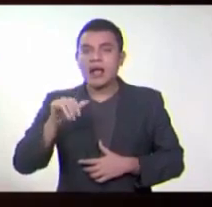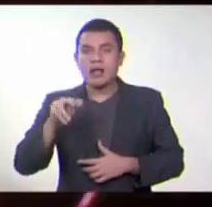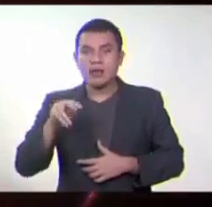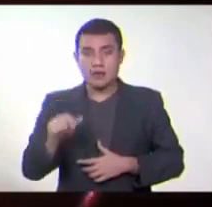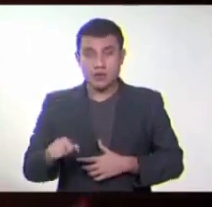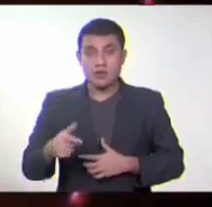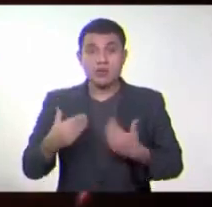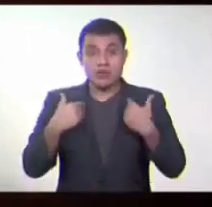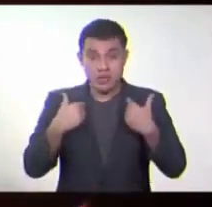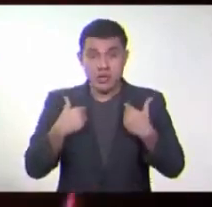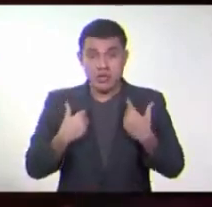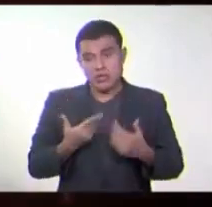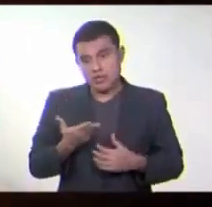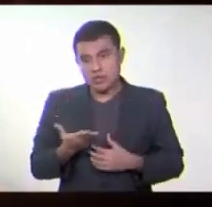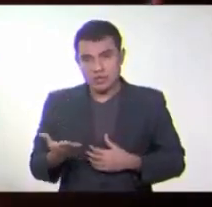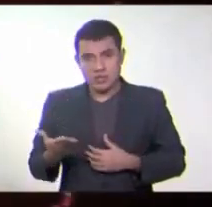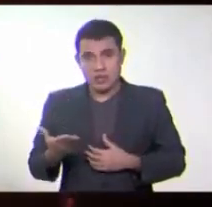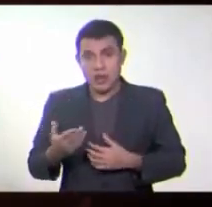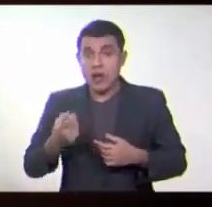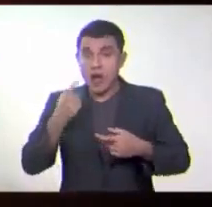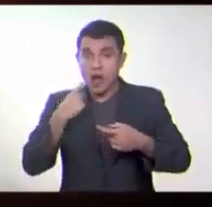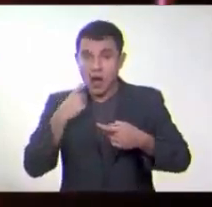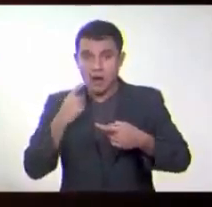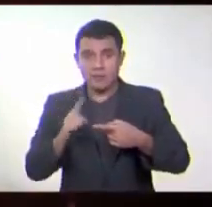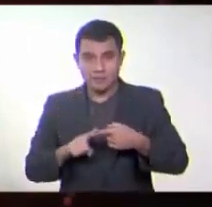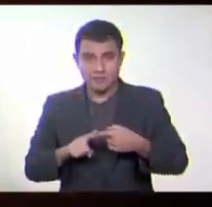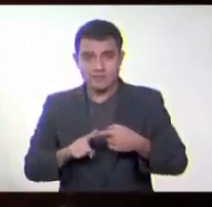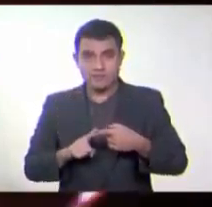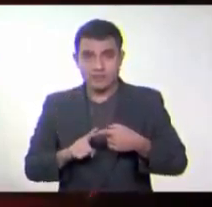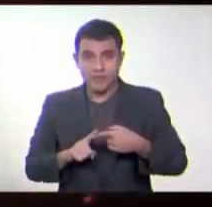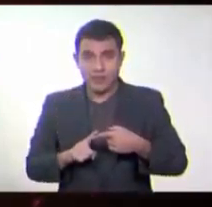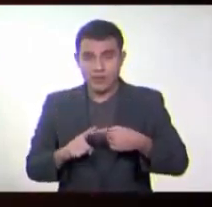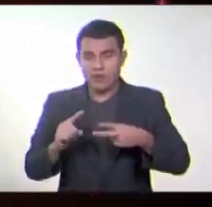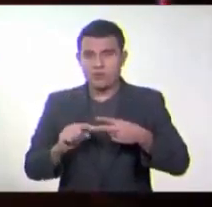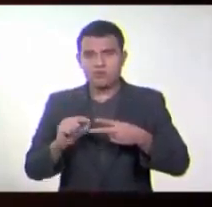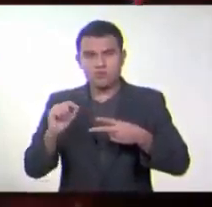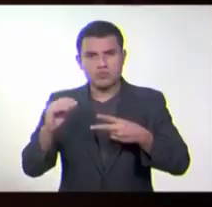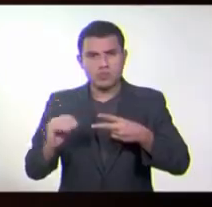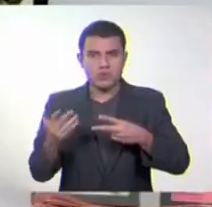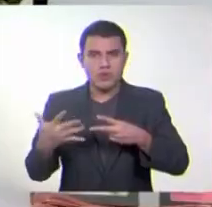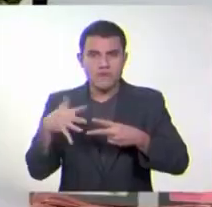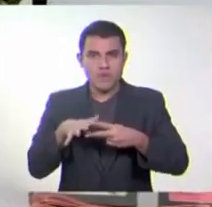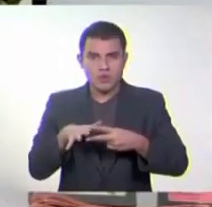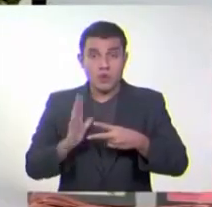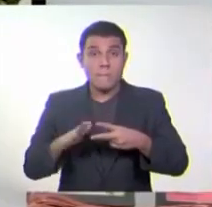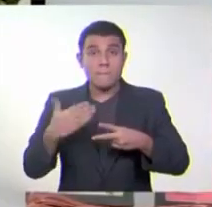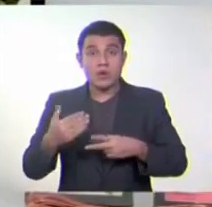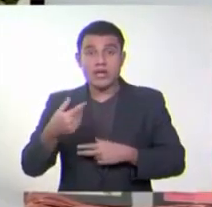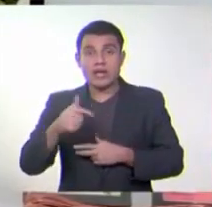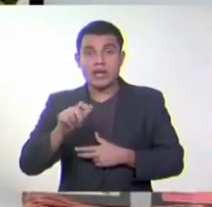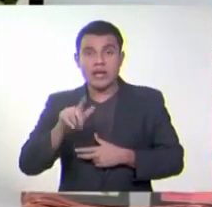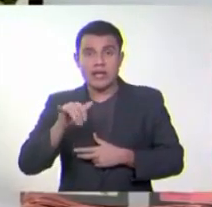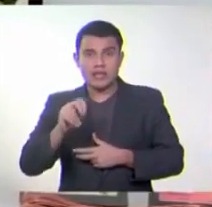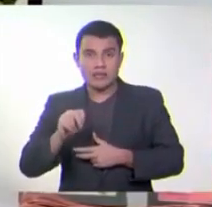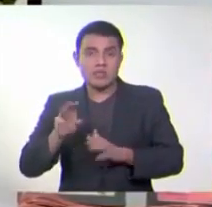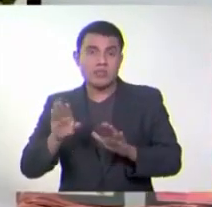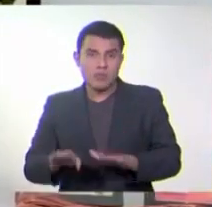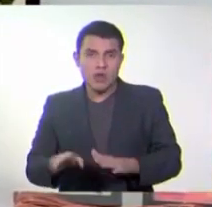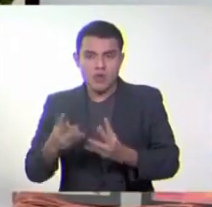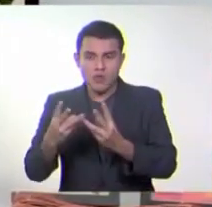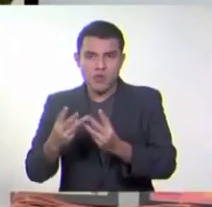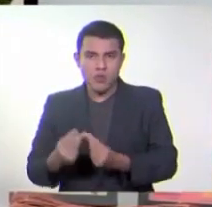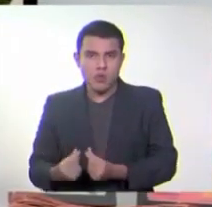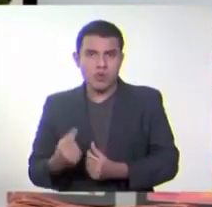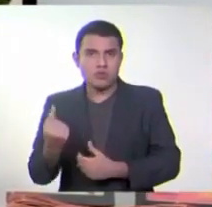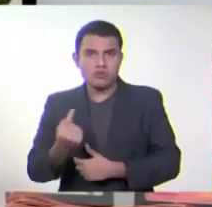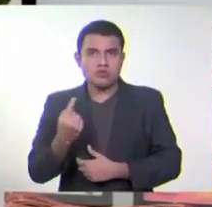que era carácter metálico, tenía bajo punto de fusión, porque el galio se puede fundir solo con